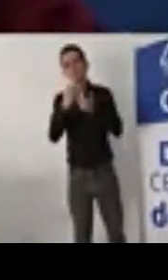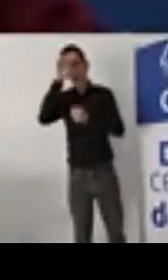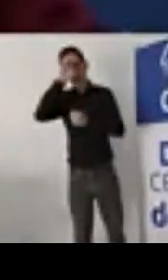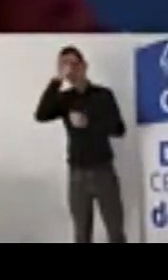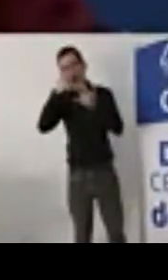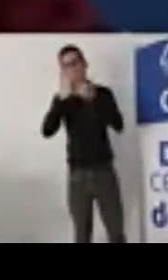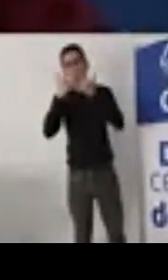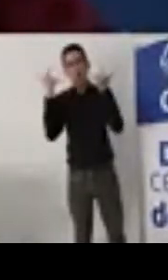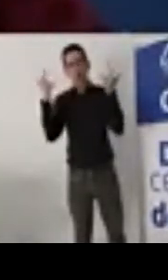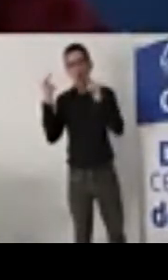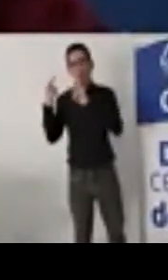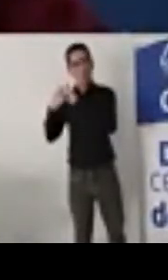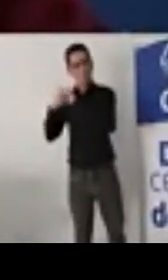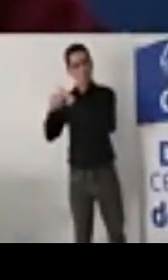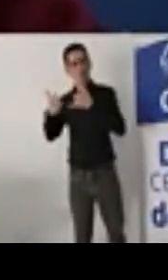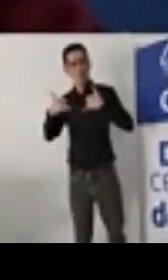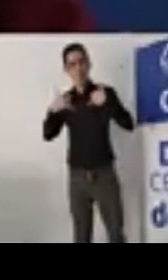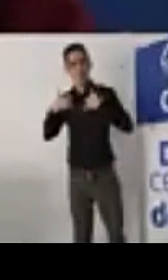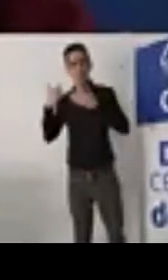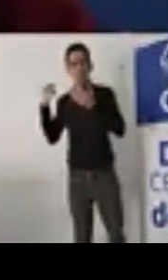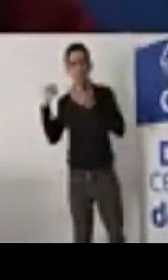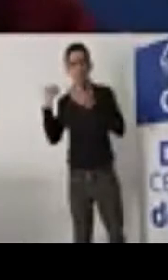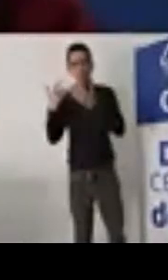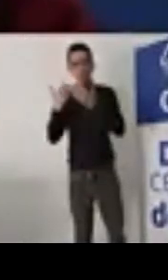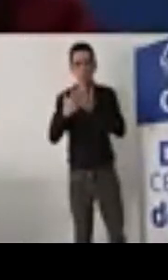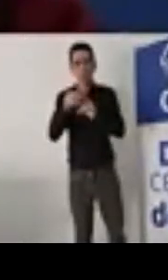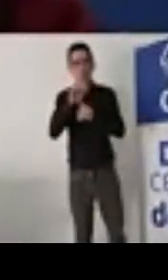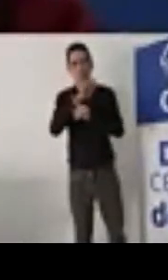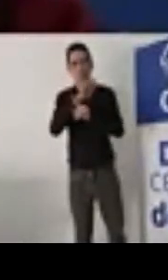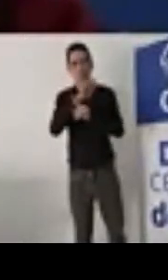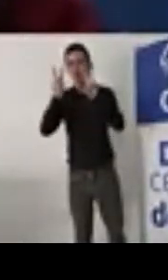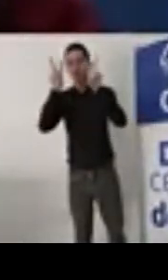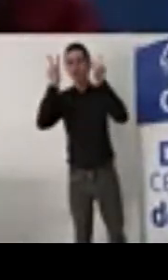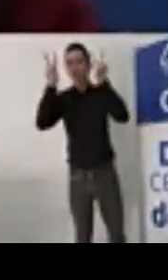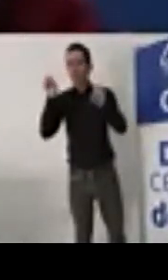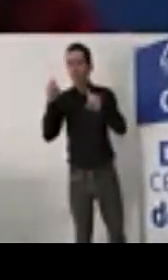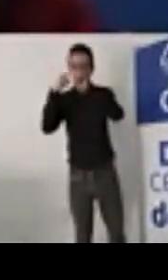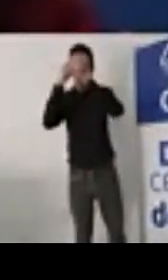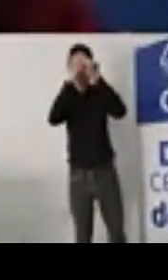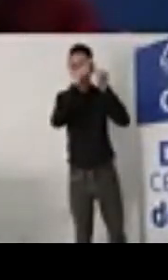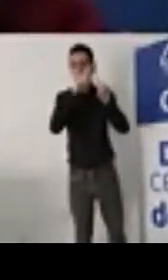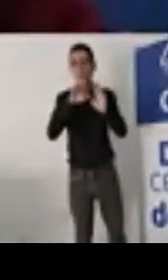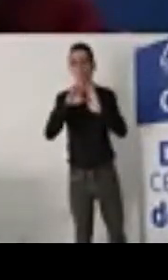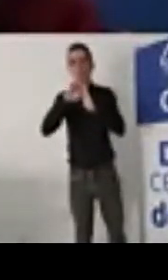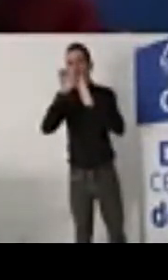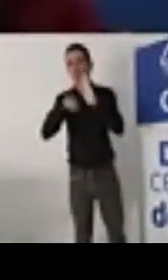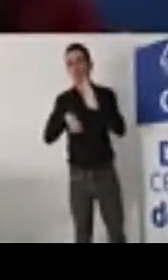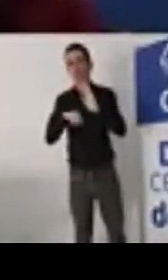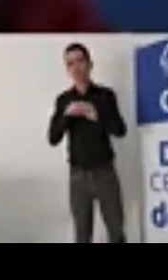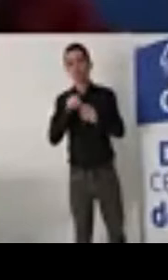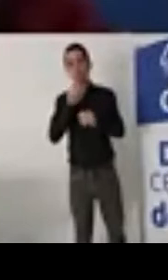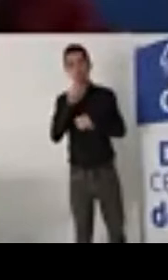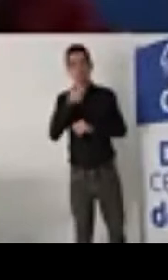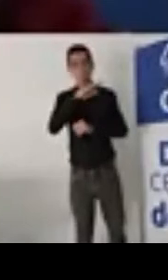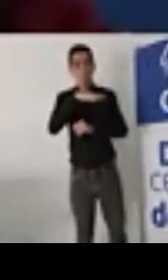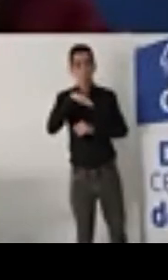y en todo el entorno justamente de activar esta protección y esta búsqueda de los derechos